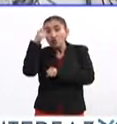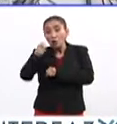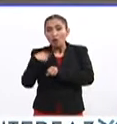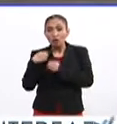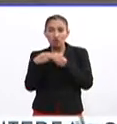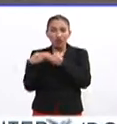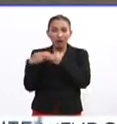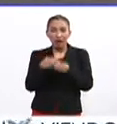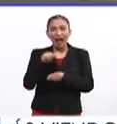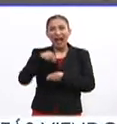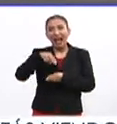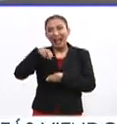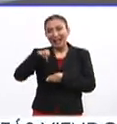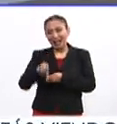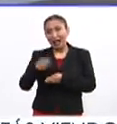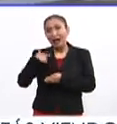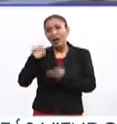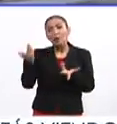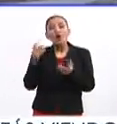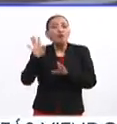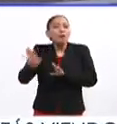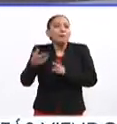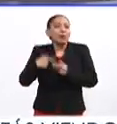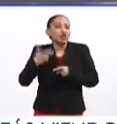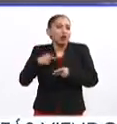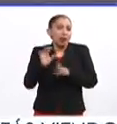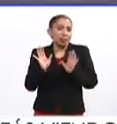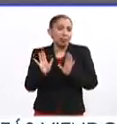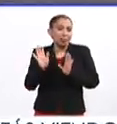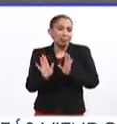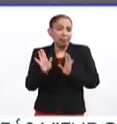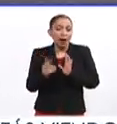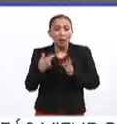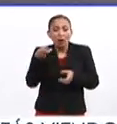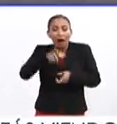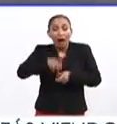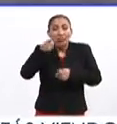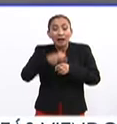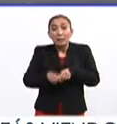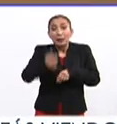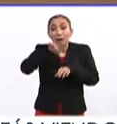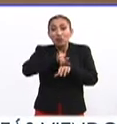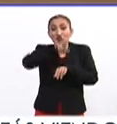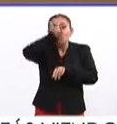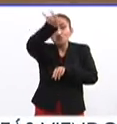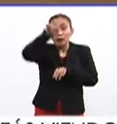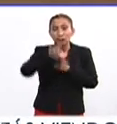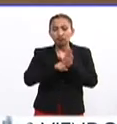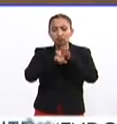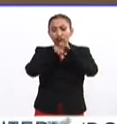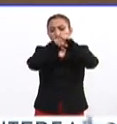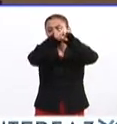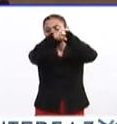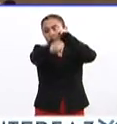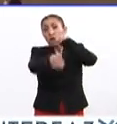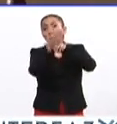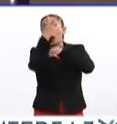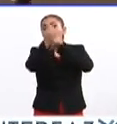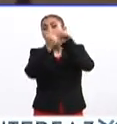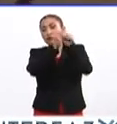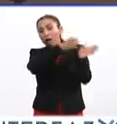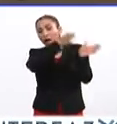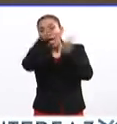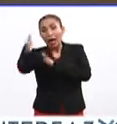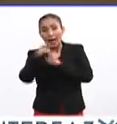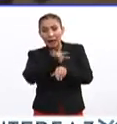maniquí llamado Annie, que hacía el papel de una pasajera, viajaran en este primer vuelo. El lanzamiento se realizó 4 años